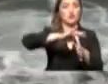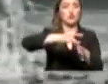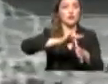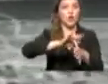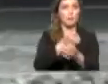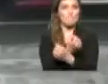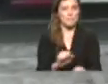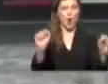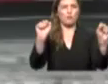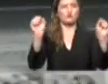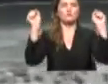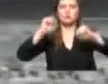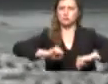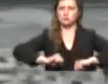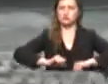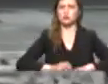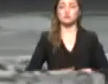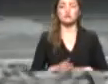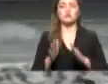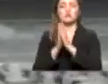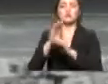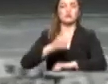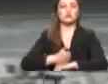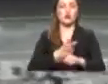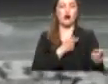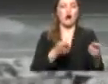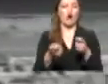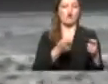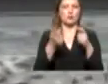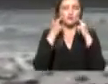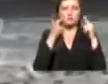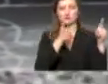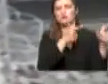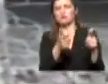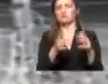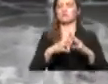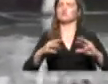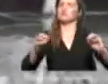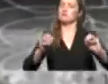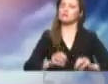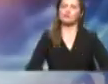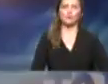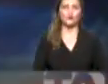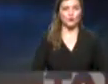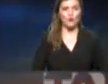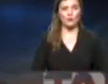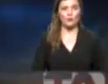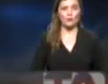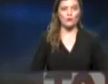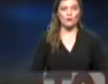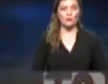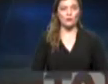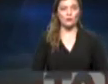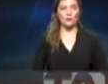peligro porque podría explotar. Piden a las autoridades que acudan al lugar y solucionen este problema.